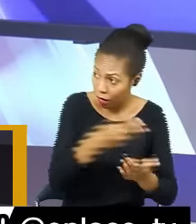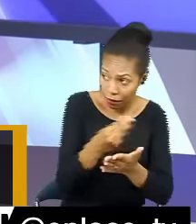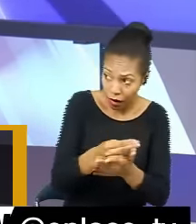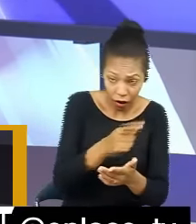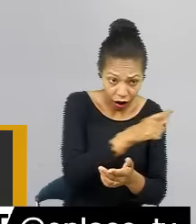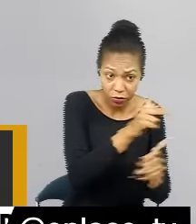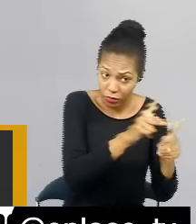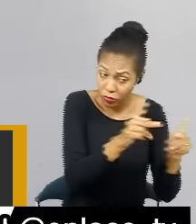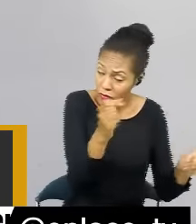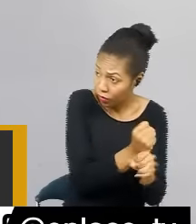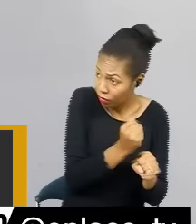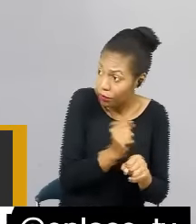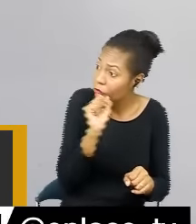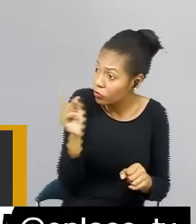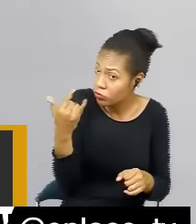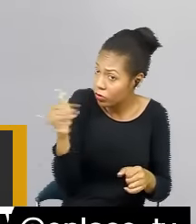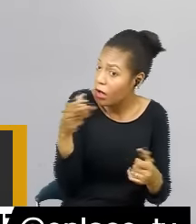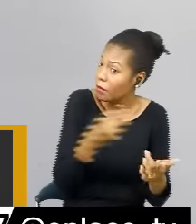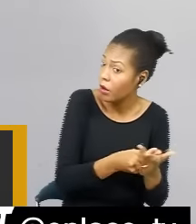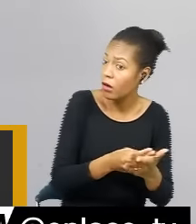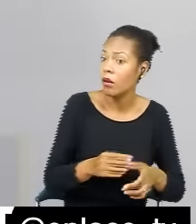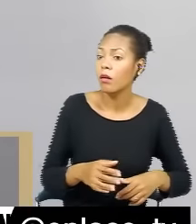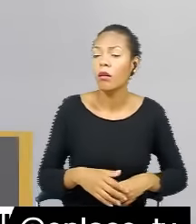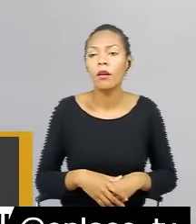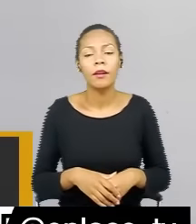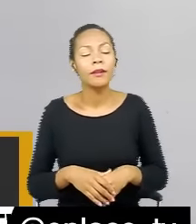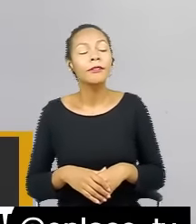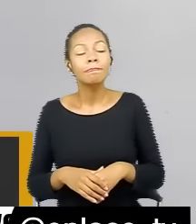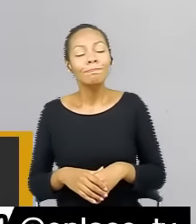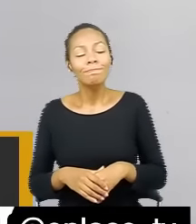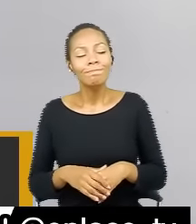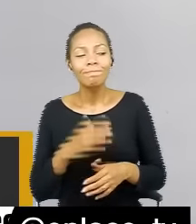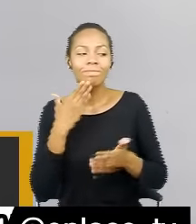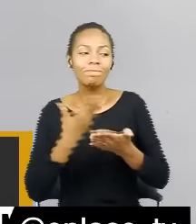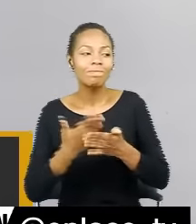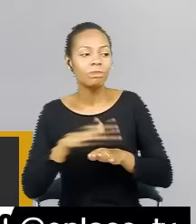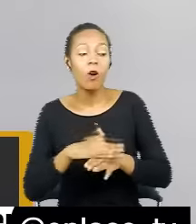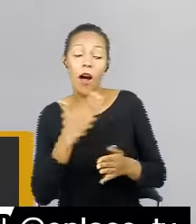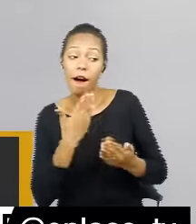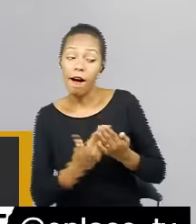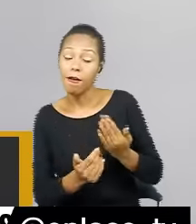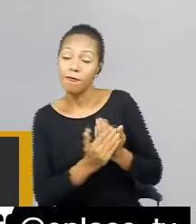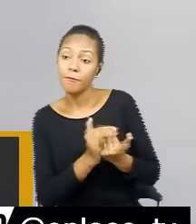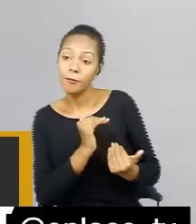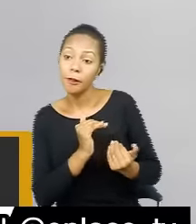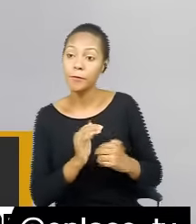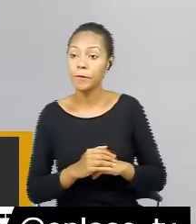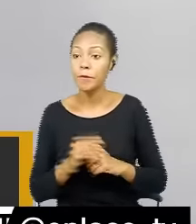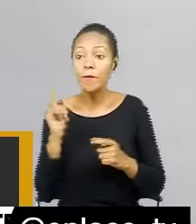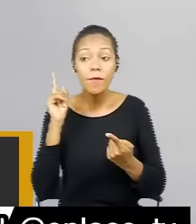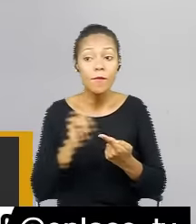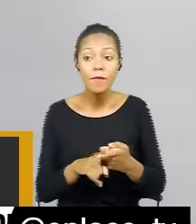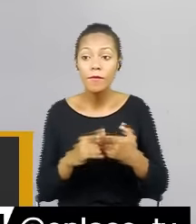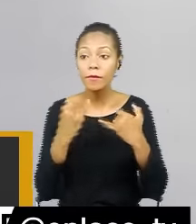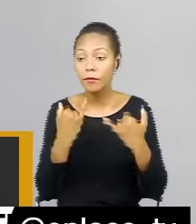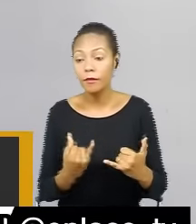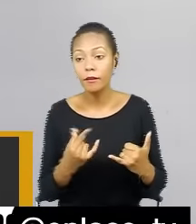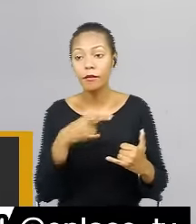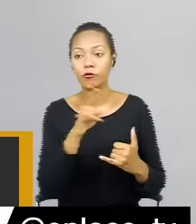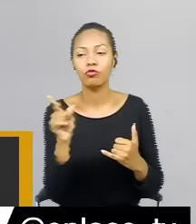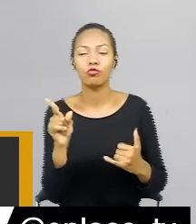médico? Muy buenas tardes, Yanine. Muchas gracias por la invitación. Le quiero comentar que al día de hoy nuestra planta de personal consta